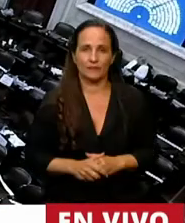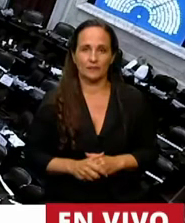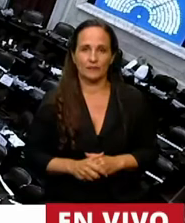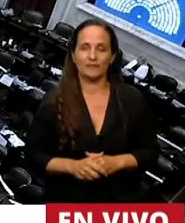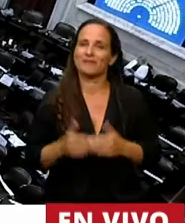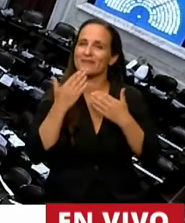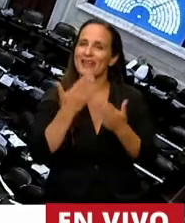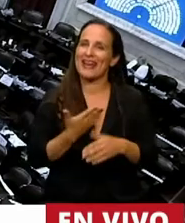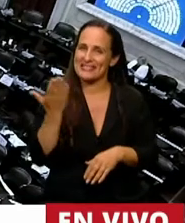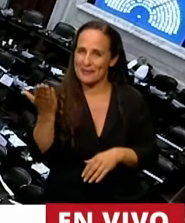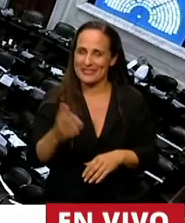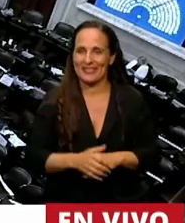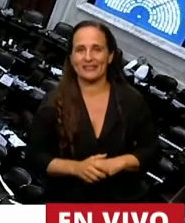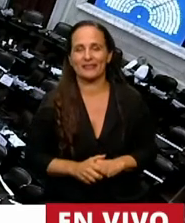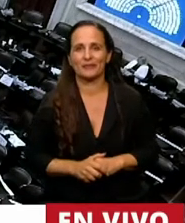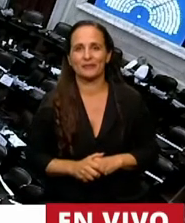Gracias, presidente.